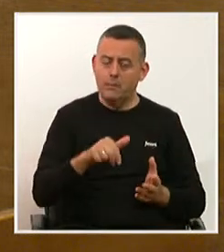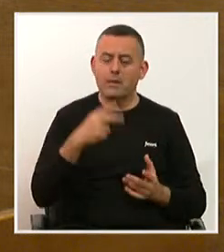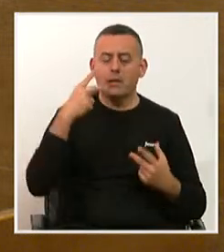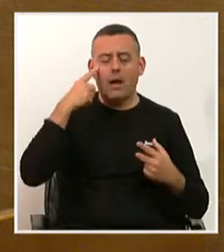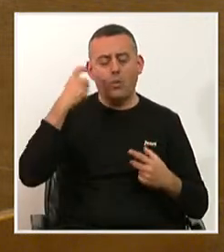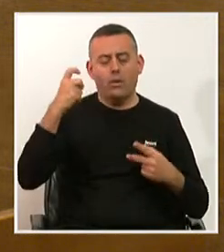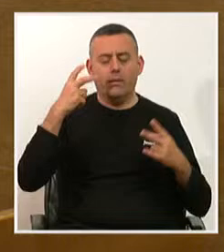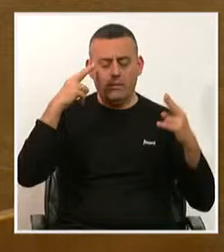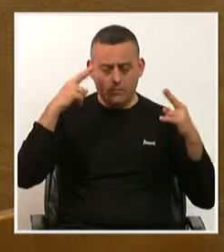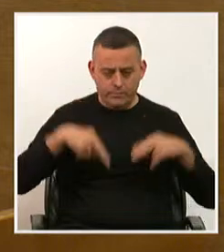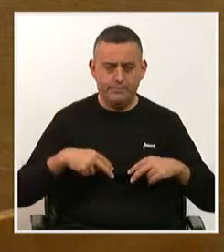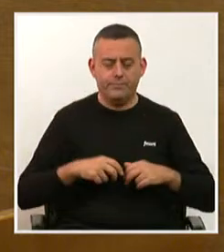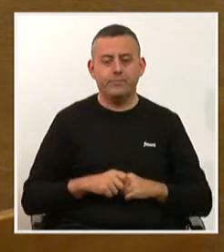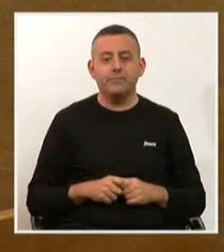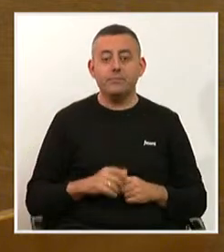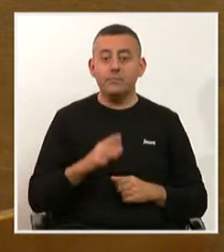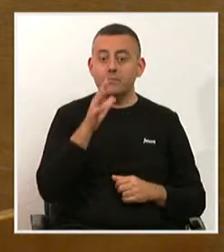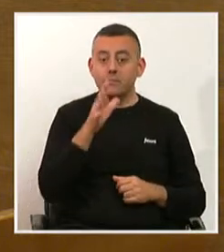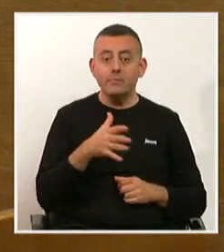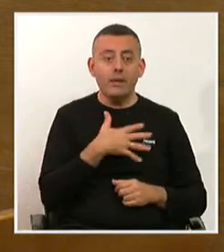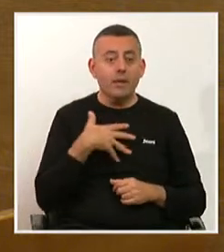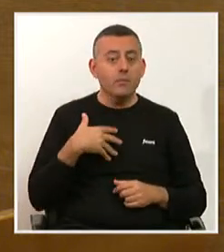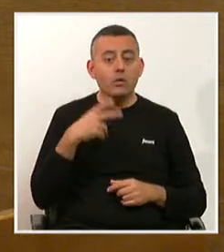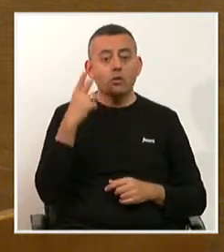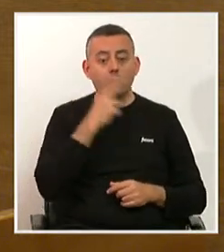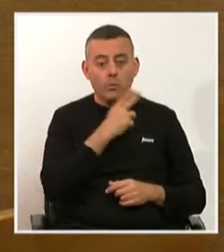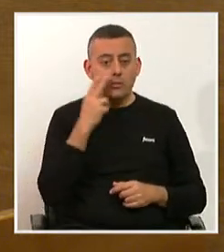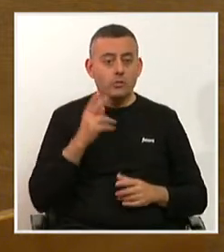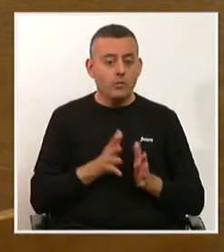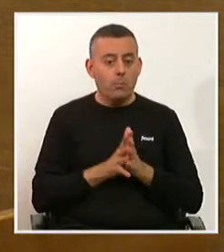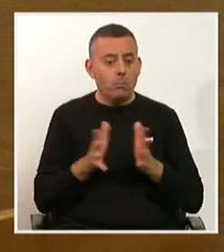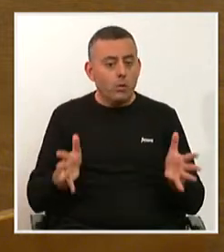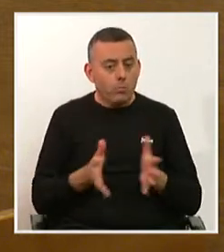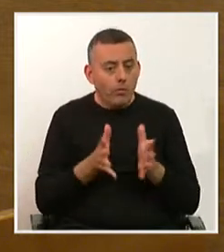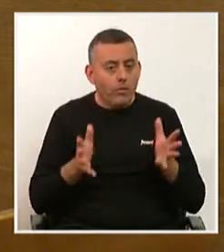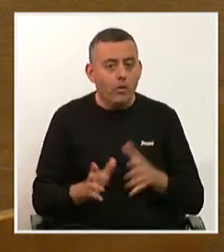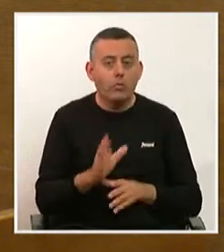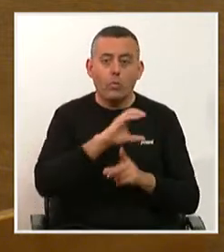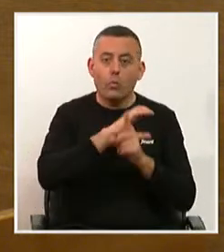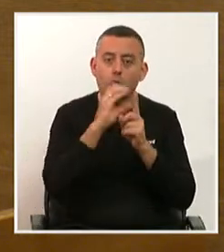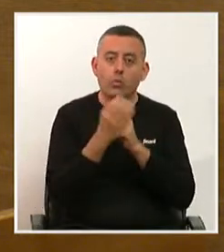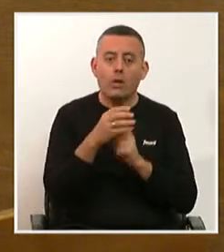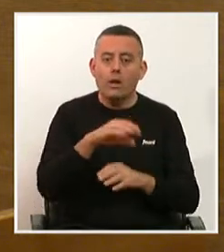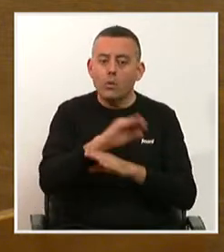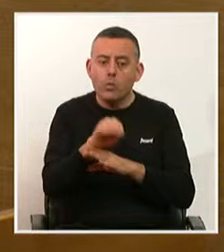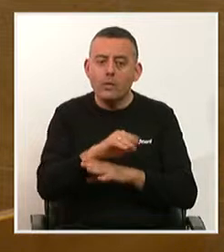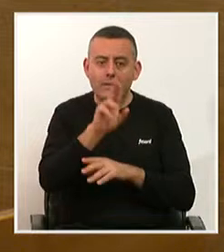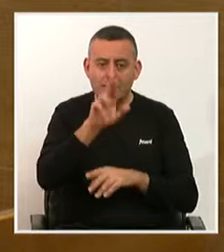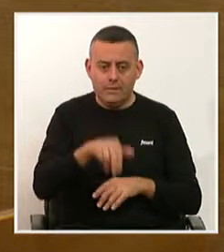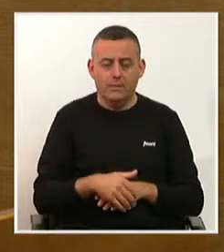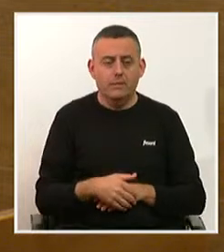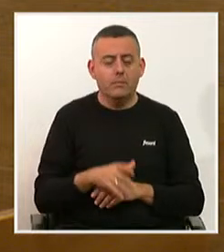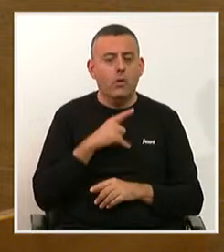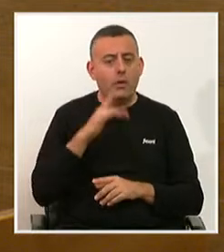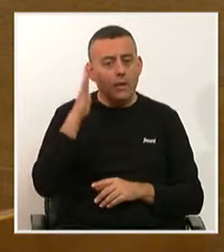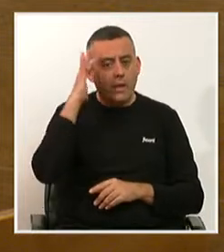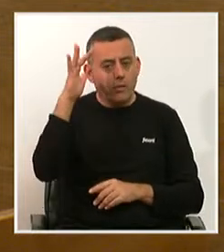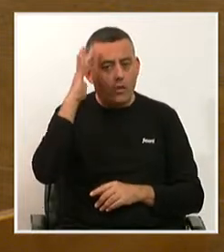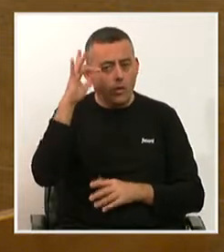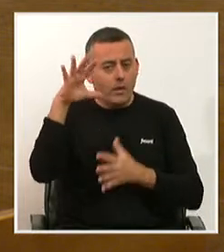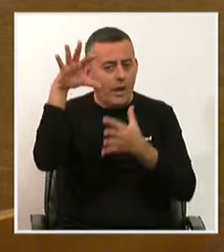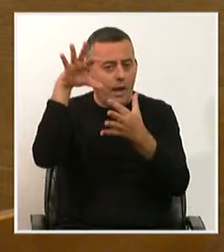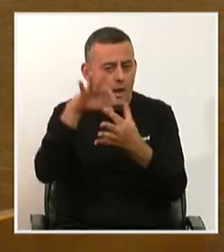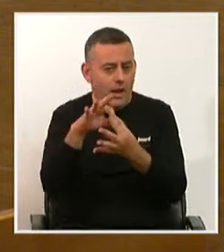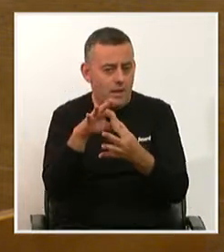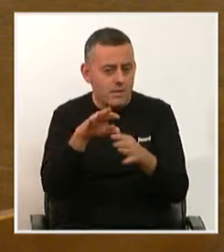elpr laom y la preserva de la cultura impos idees y la